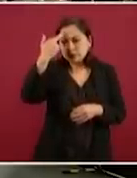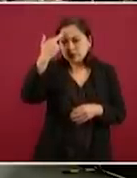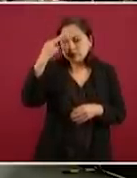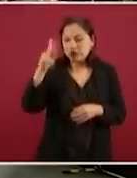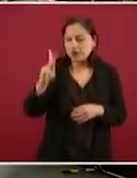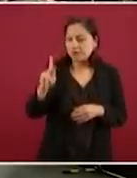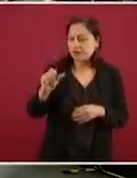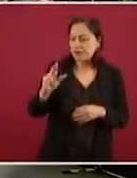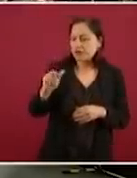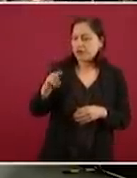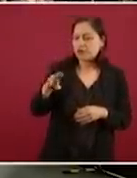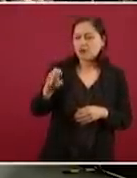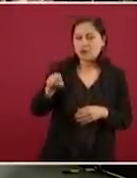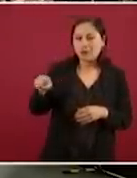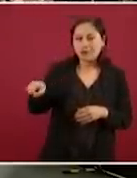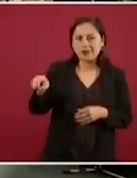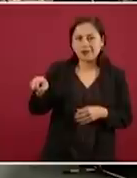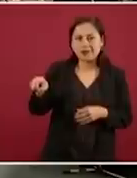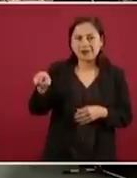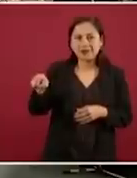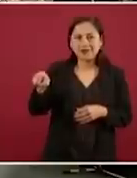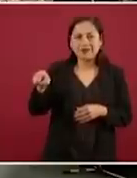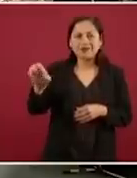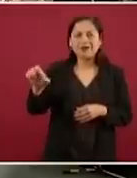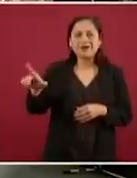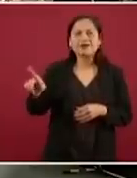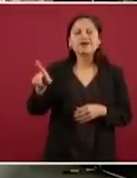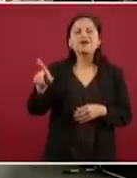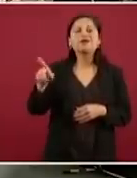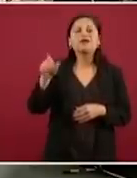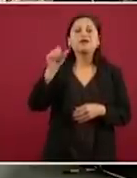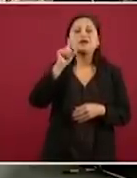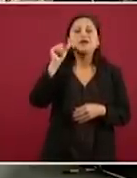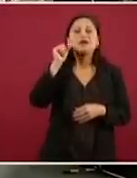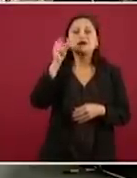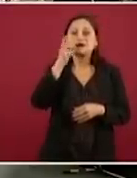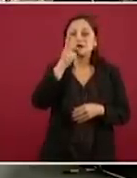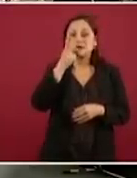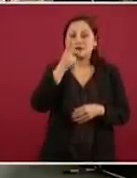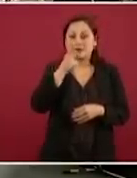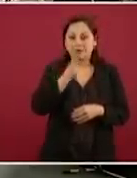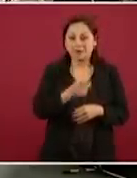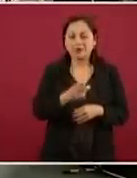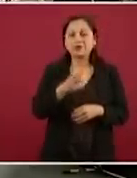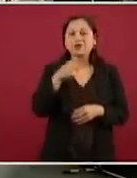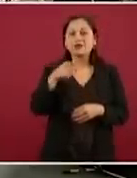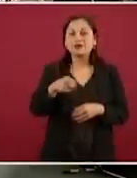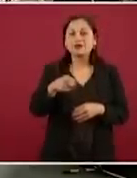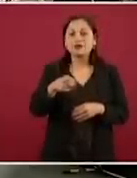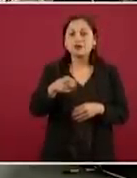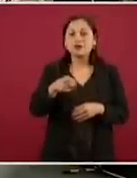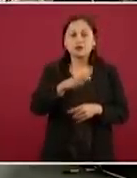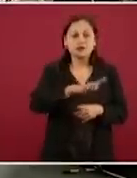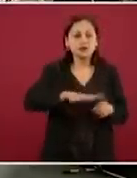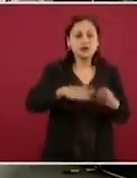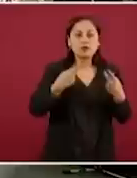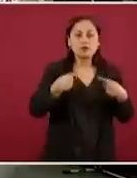Páramo ayer dijo que se había caído la confianza del